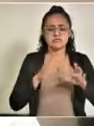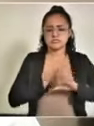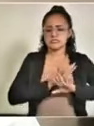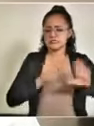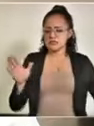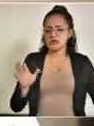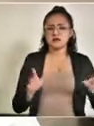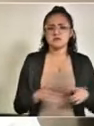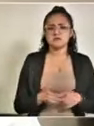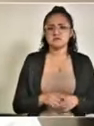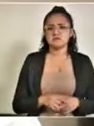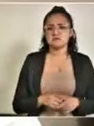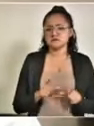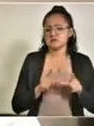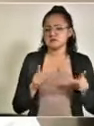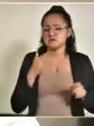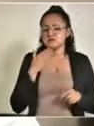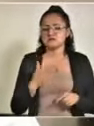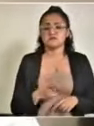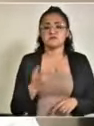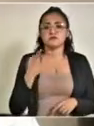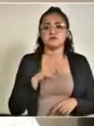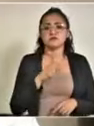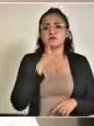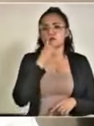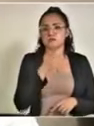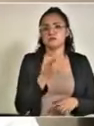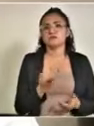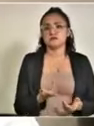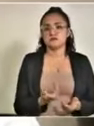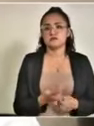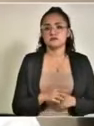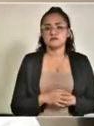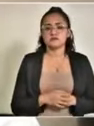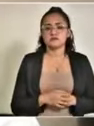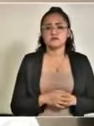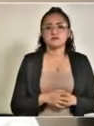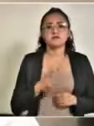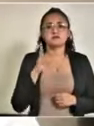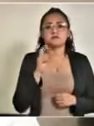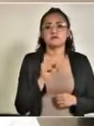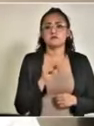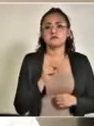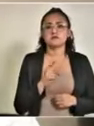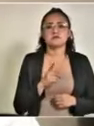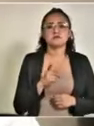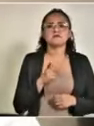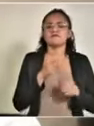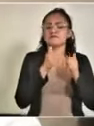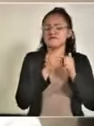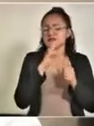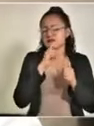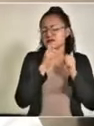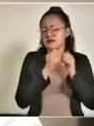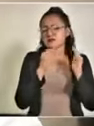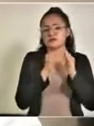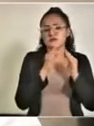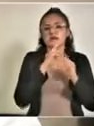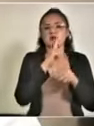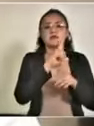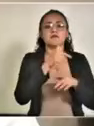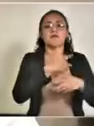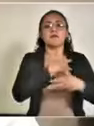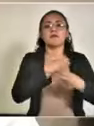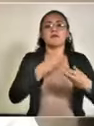repuesto. Pero la recomendación que le dieron es mantente en tu casa todavía. No